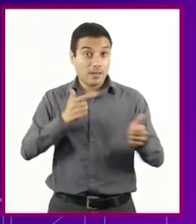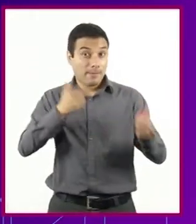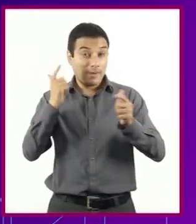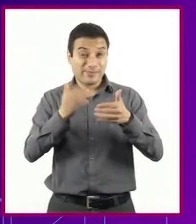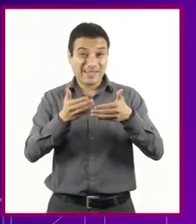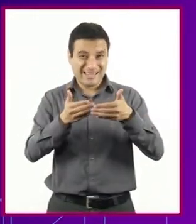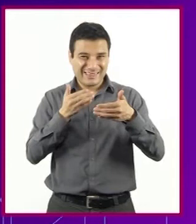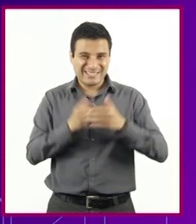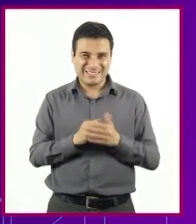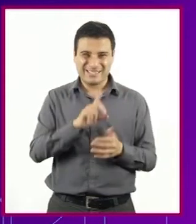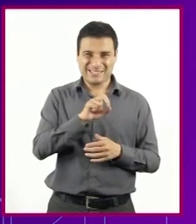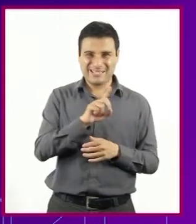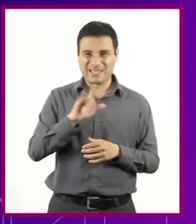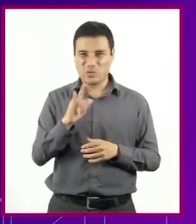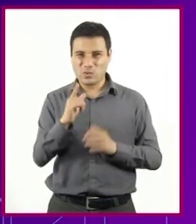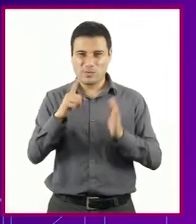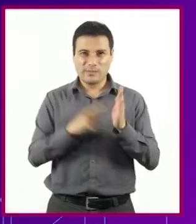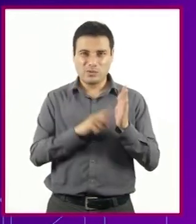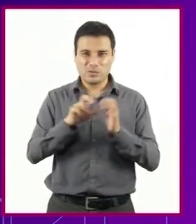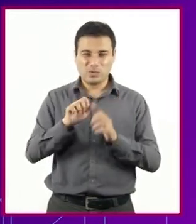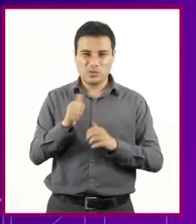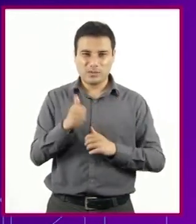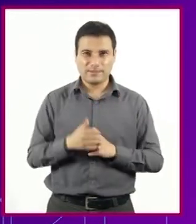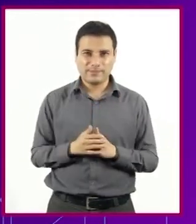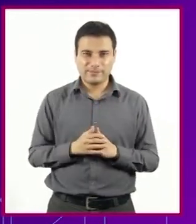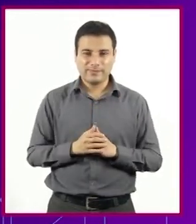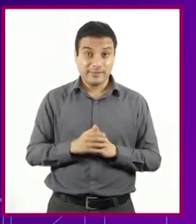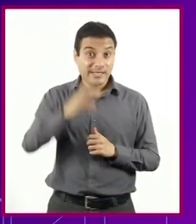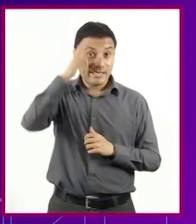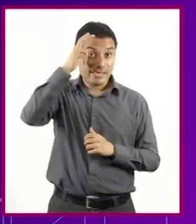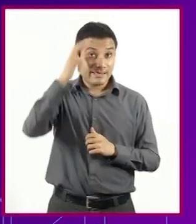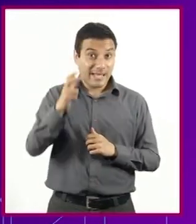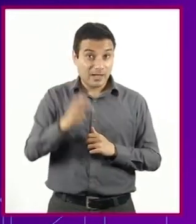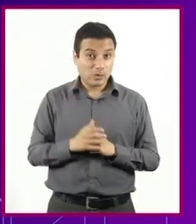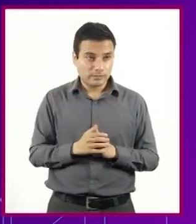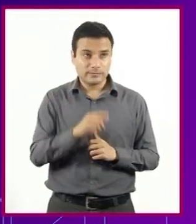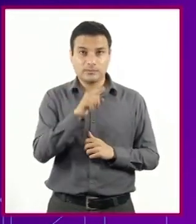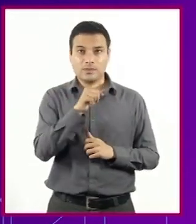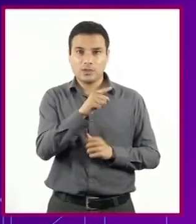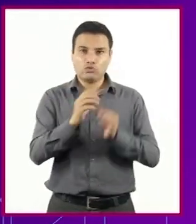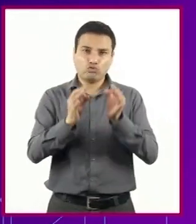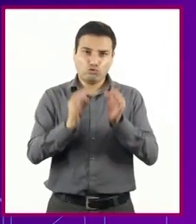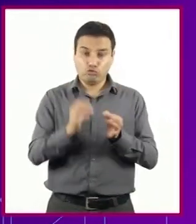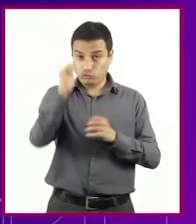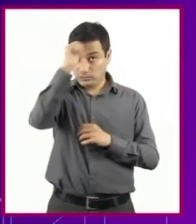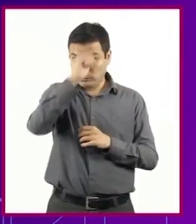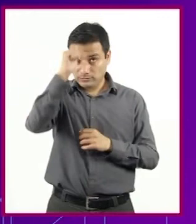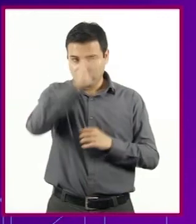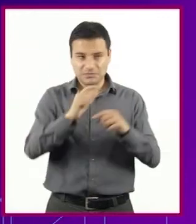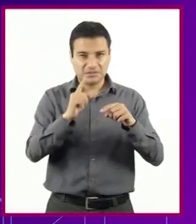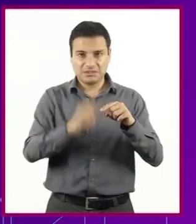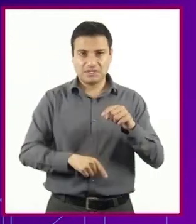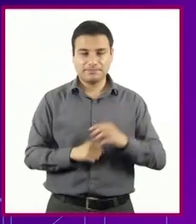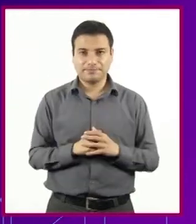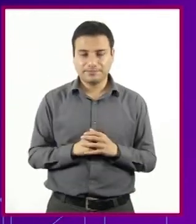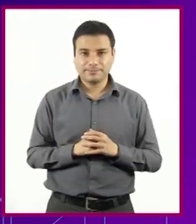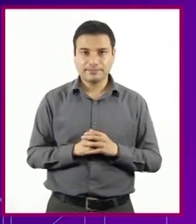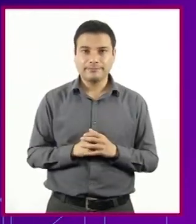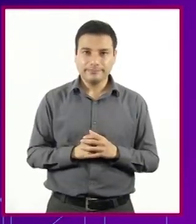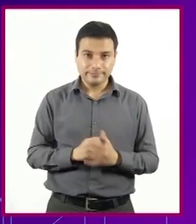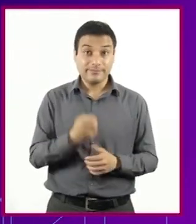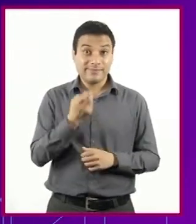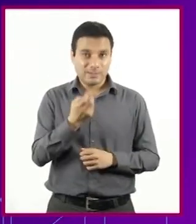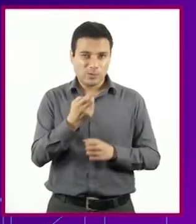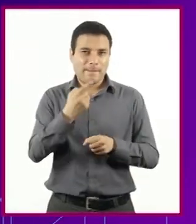fusilamiento, el 30 de julio de 1811, a Hidalgo se le retiró el grado religioso. Así terminó la